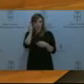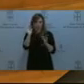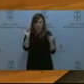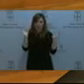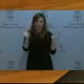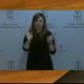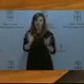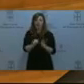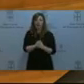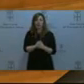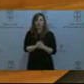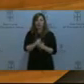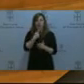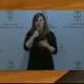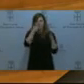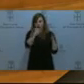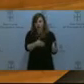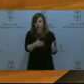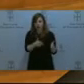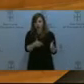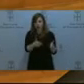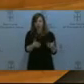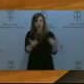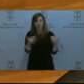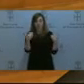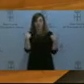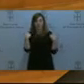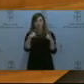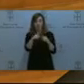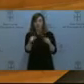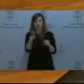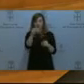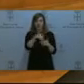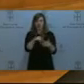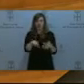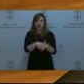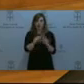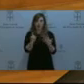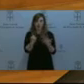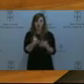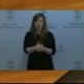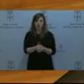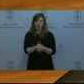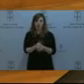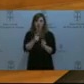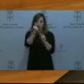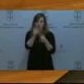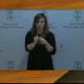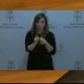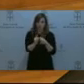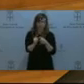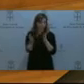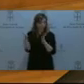En todo caso, oiga, de usted dependía que en Asturias en 2016 hubiera un presupuesto y no lo